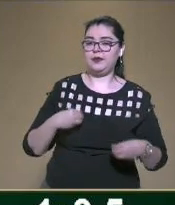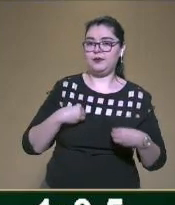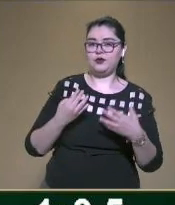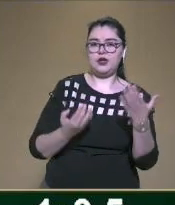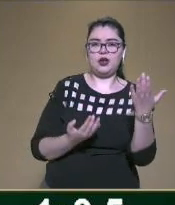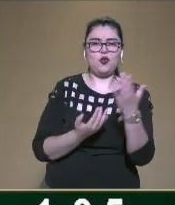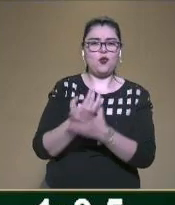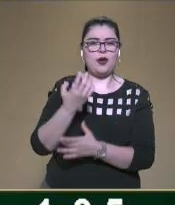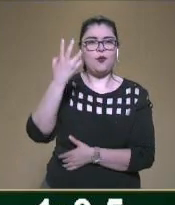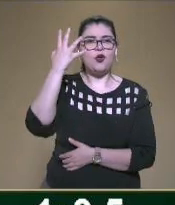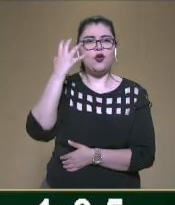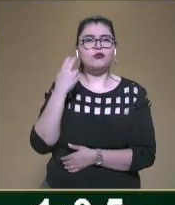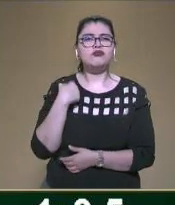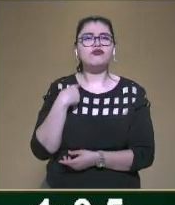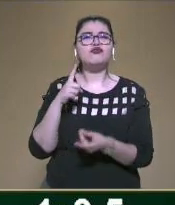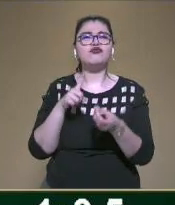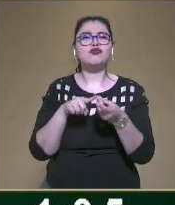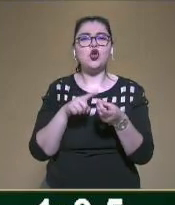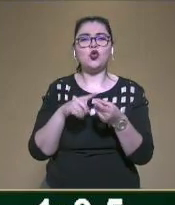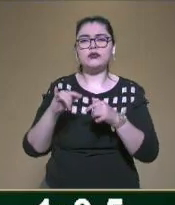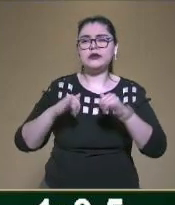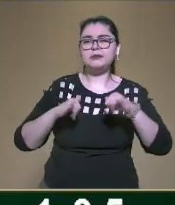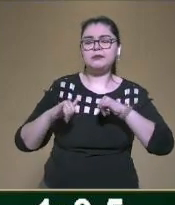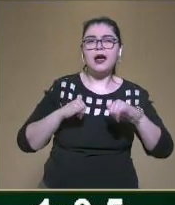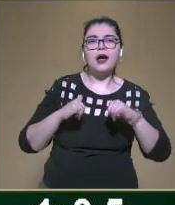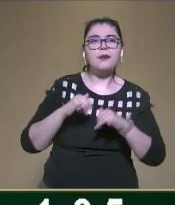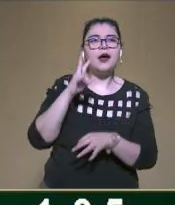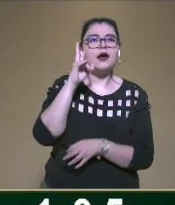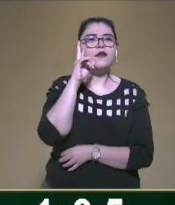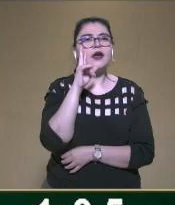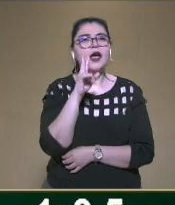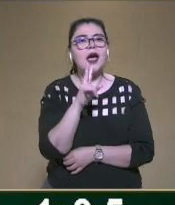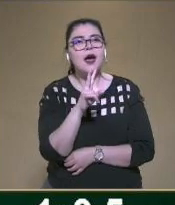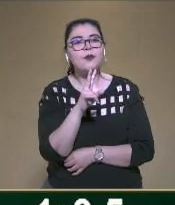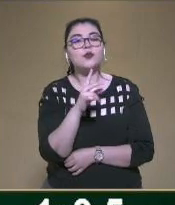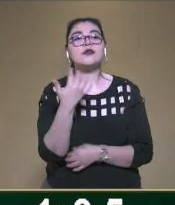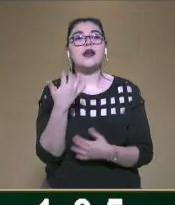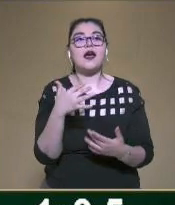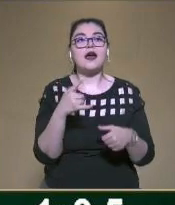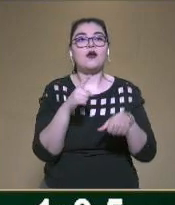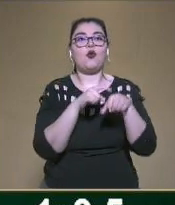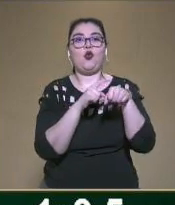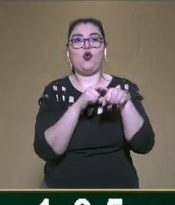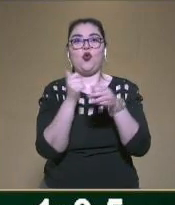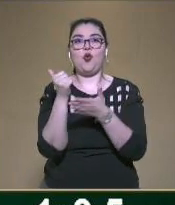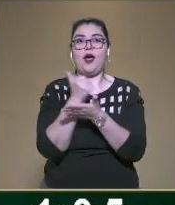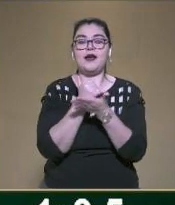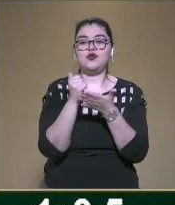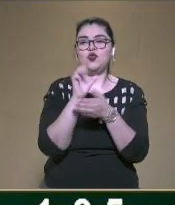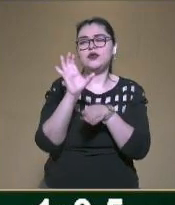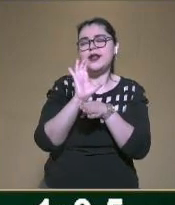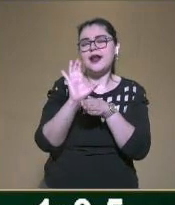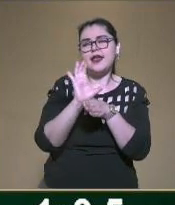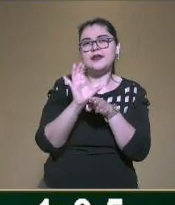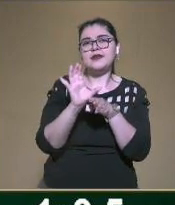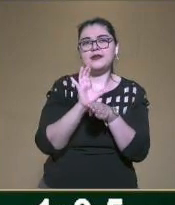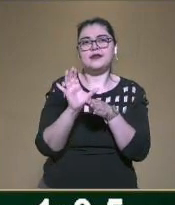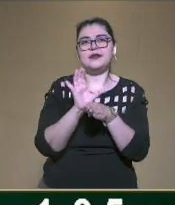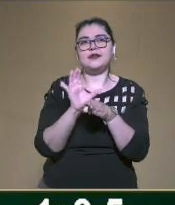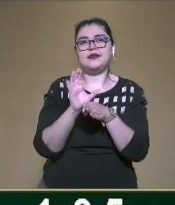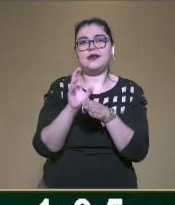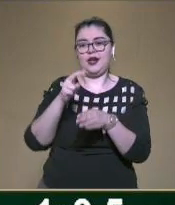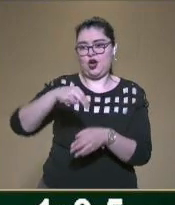en el mapa, maestro Ricky? Bueno, pues está ahí coloreado de color azul. ¿Está de color azul? Ah, exacto. En el noreste de la